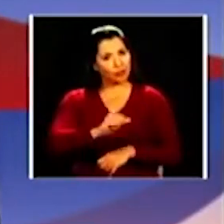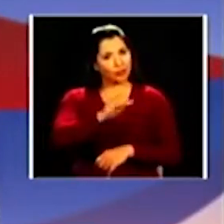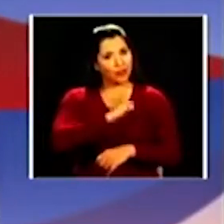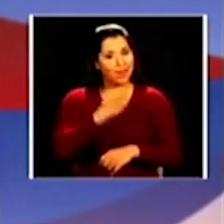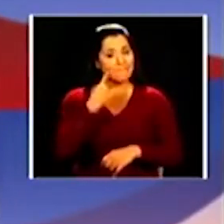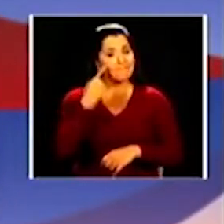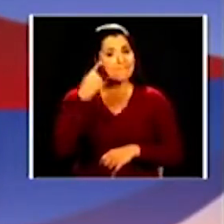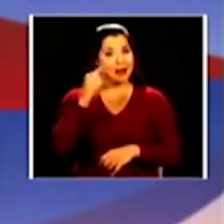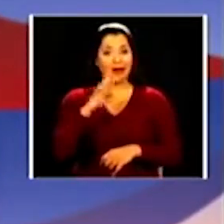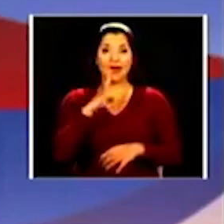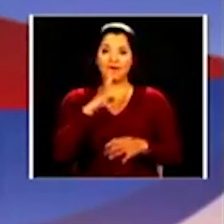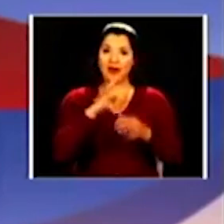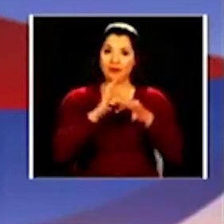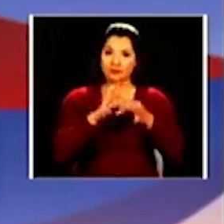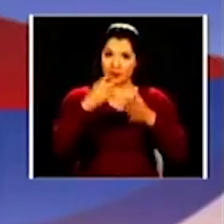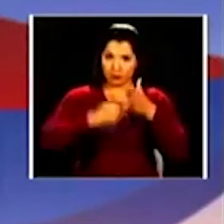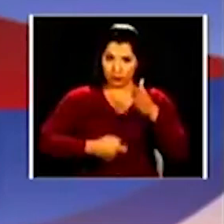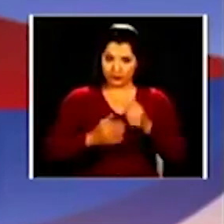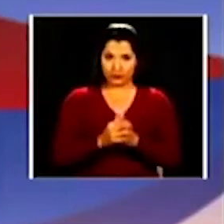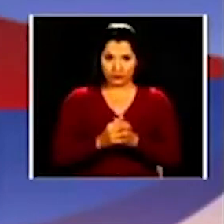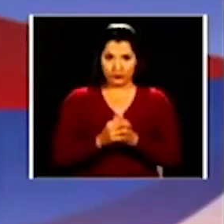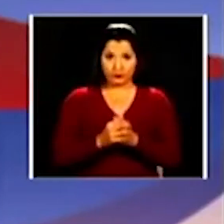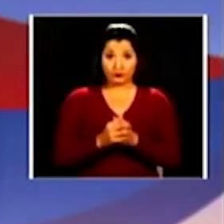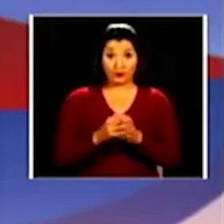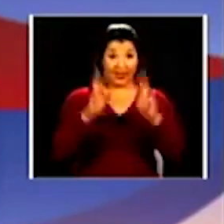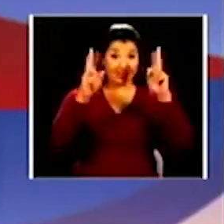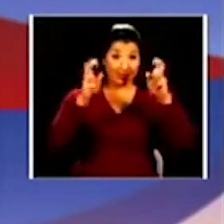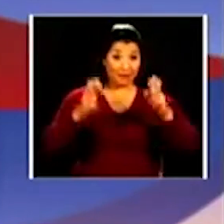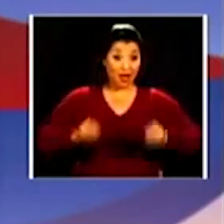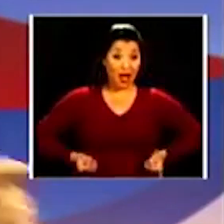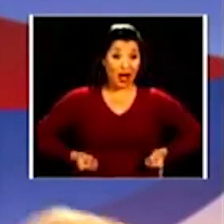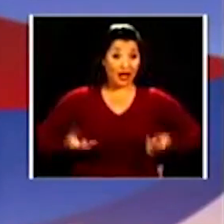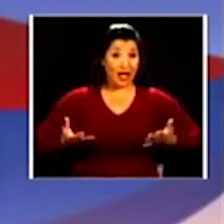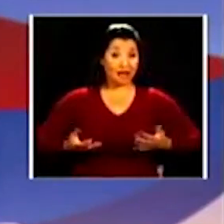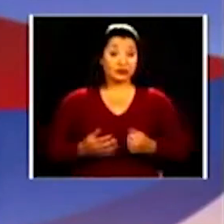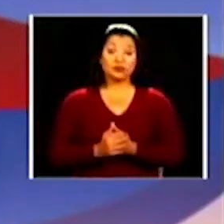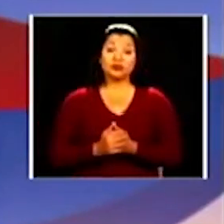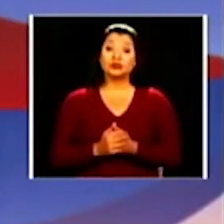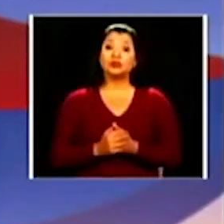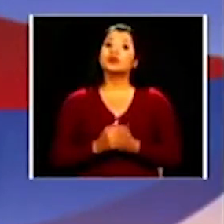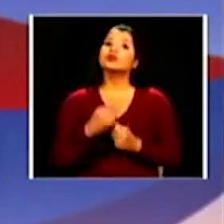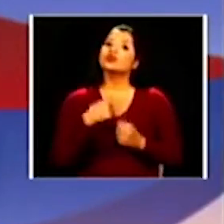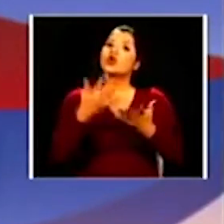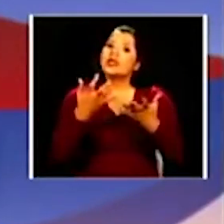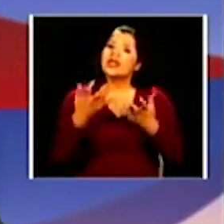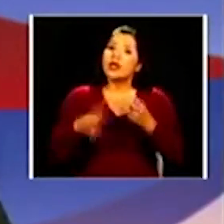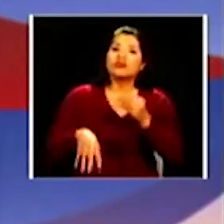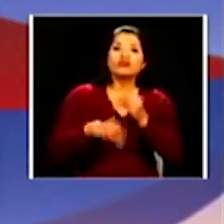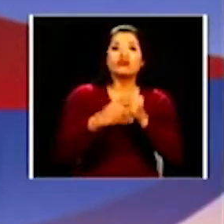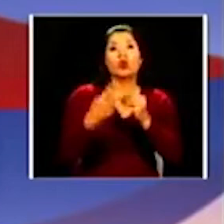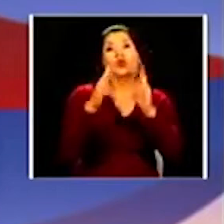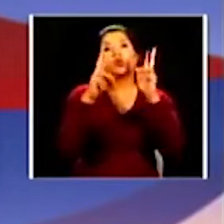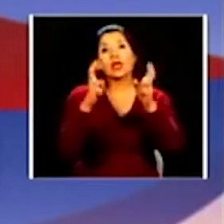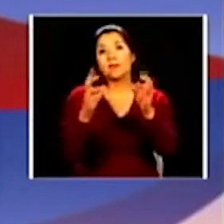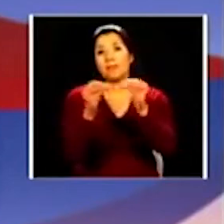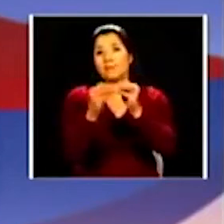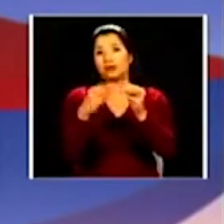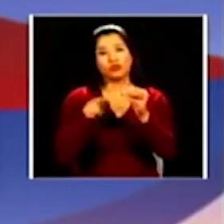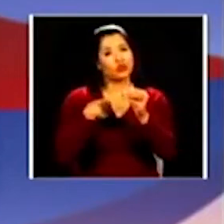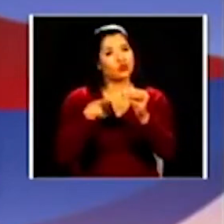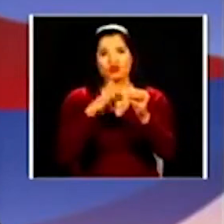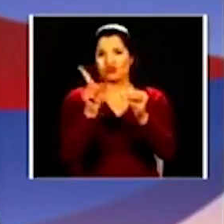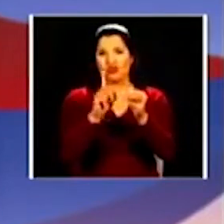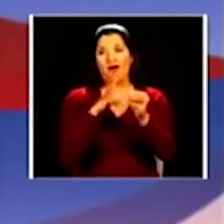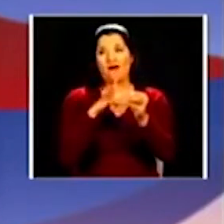la ciudadanía. El tema de los gastos, pues pasa también, y debo agregar aquí otro más que no mencioné en aquella instancia, pero que está también en nuestro